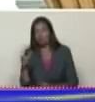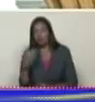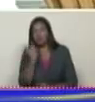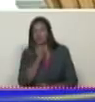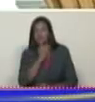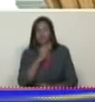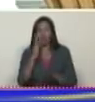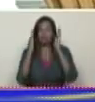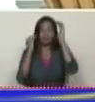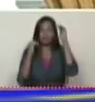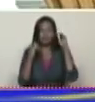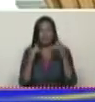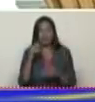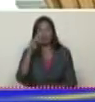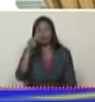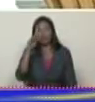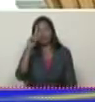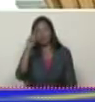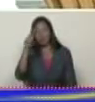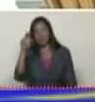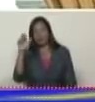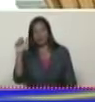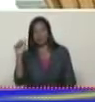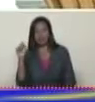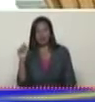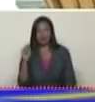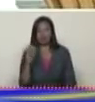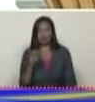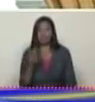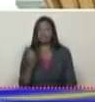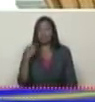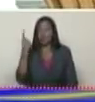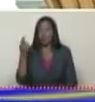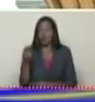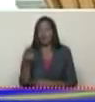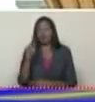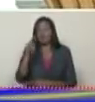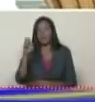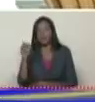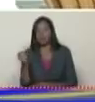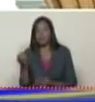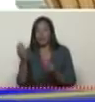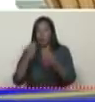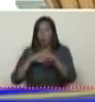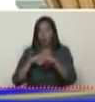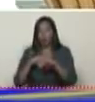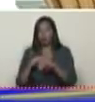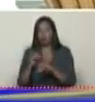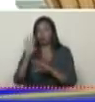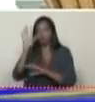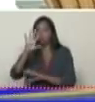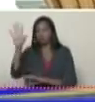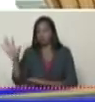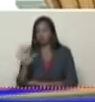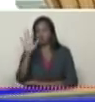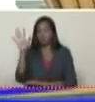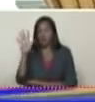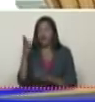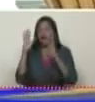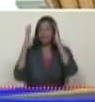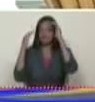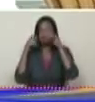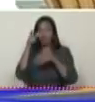era atendida por PDVSA. Resulta que PDVSA en algunos lugares del mundo tenía acuerdos para atender